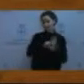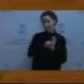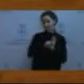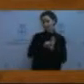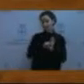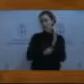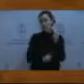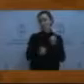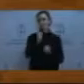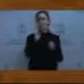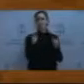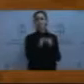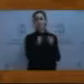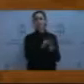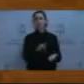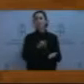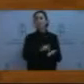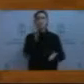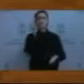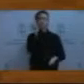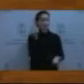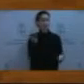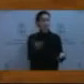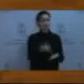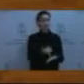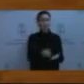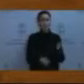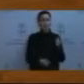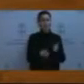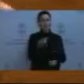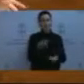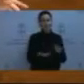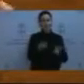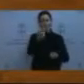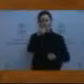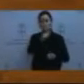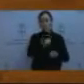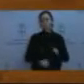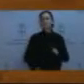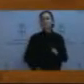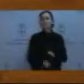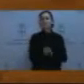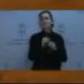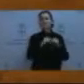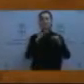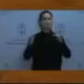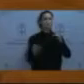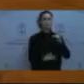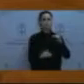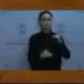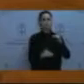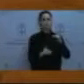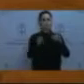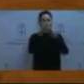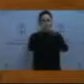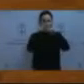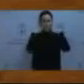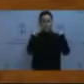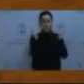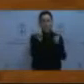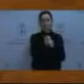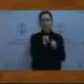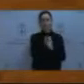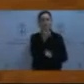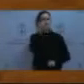social. El mantenimiento de esta situación de desigualdad e invisibilización del trabajo de las